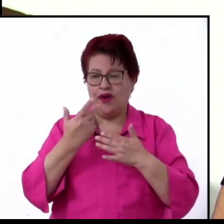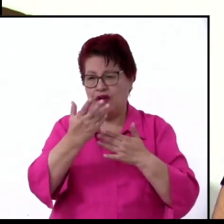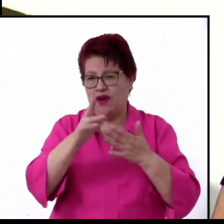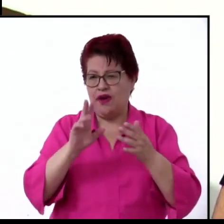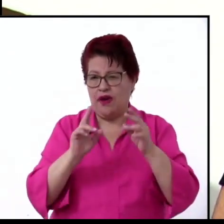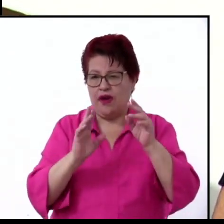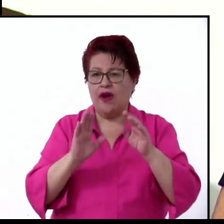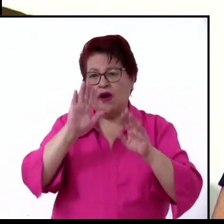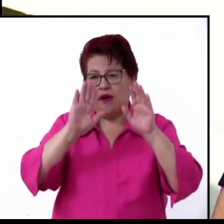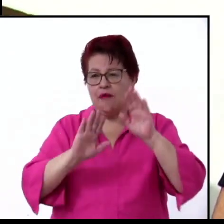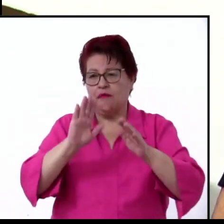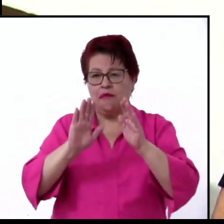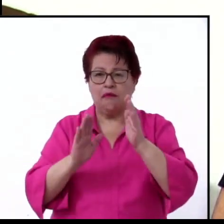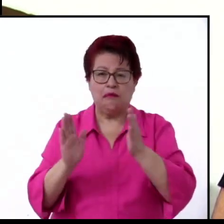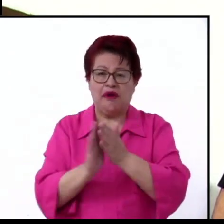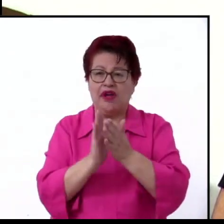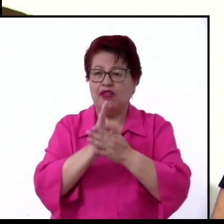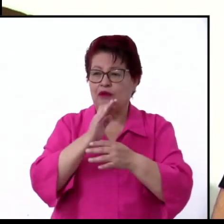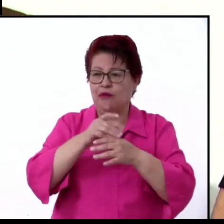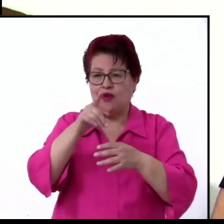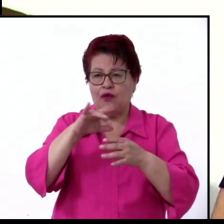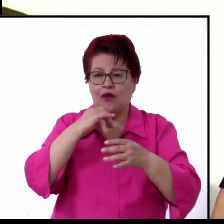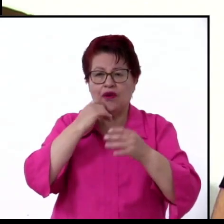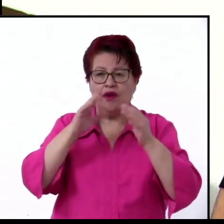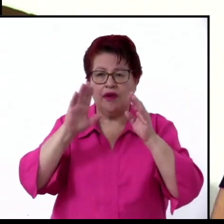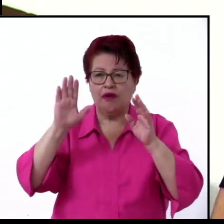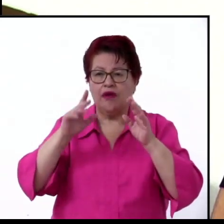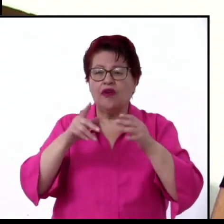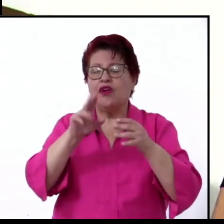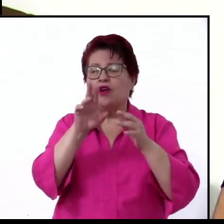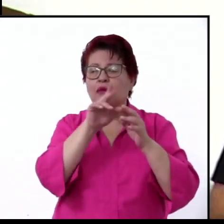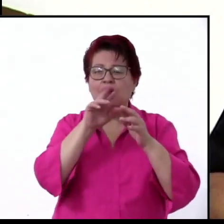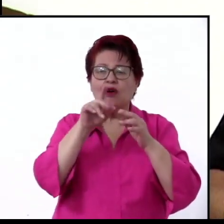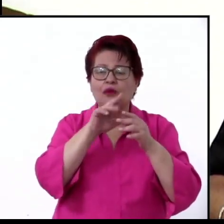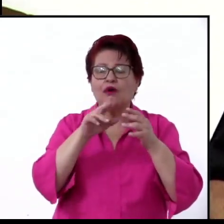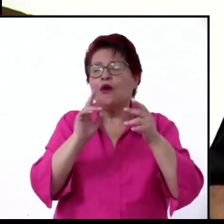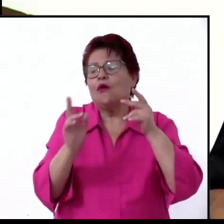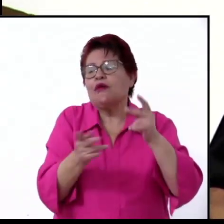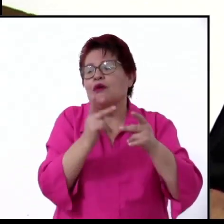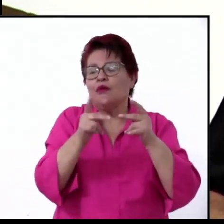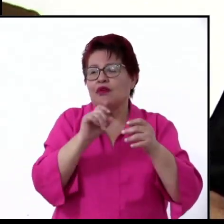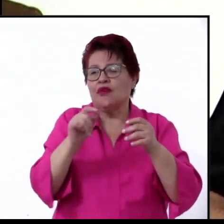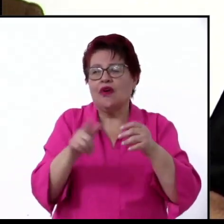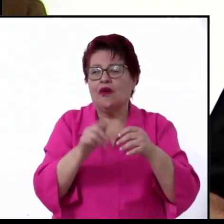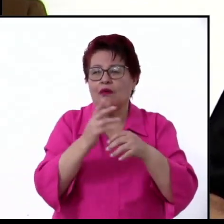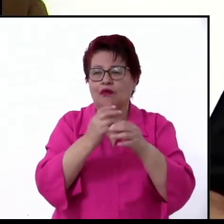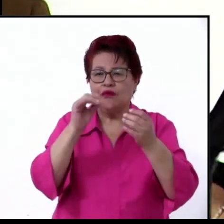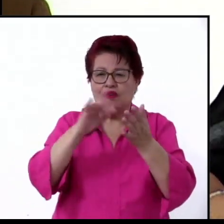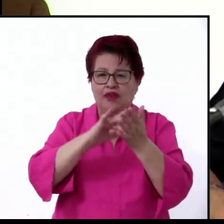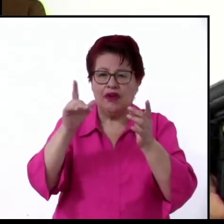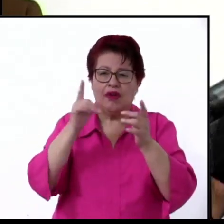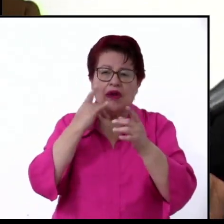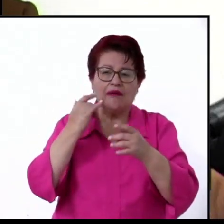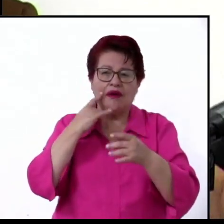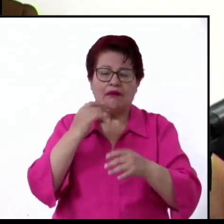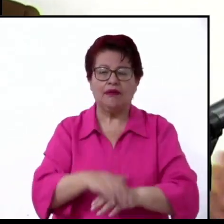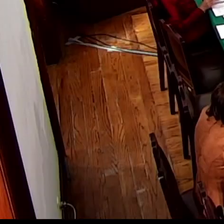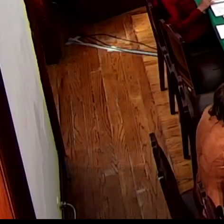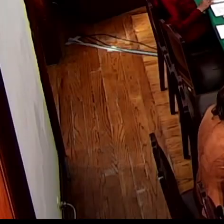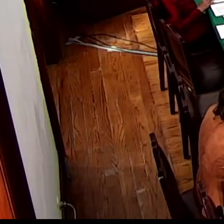sus comentarios y, por supuesto, sus inquietudes o preguntas al respecto. Muchas gracias, muy amables.